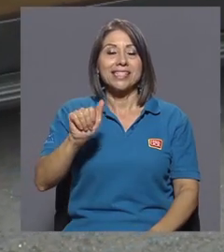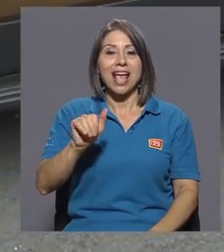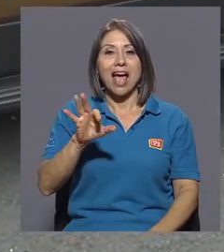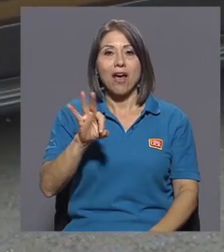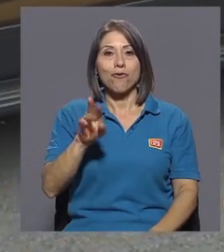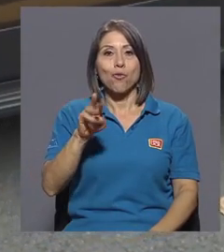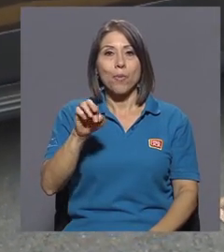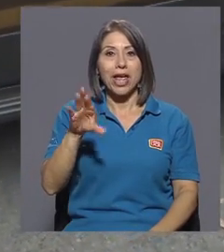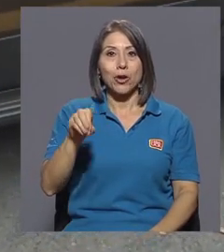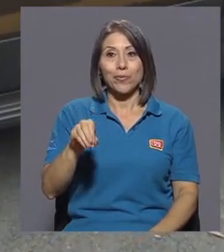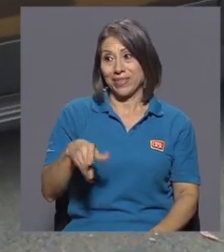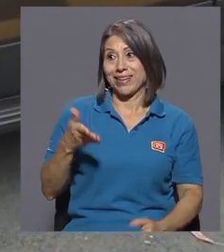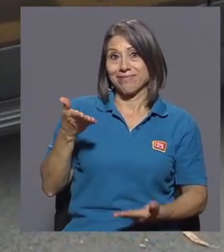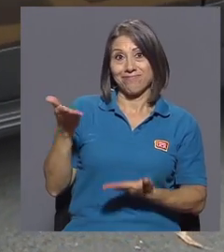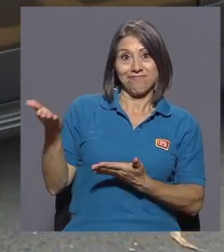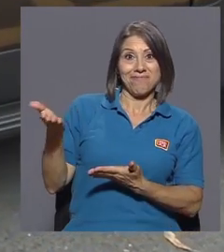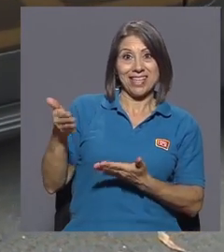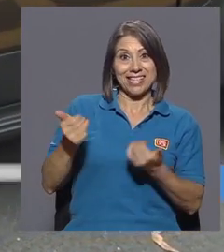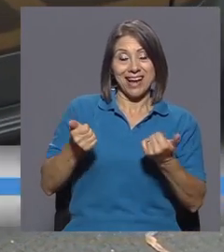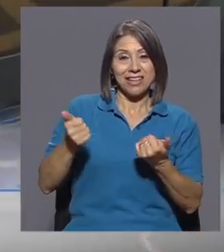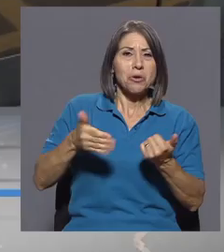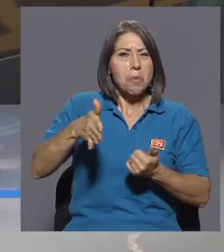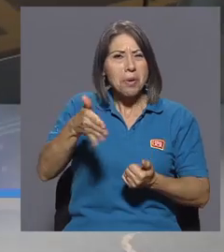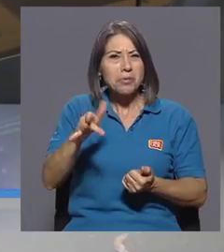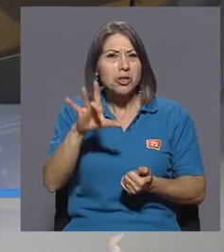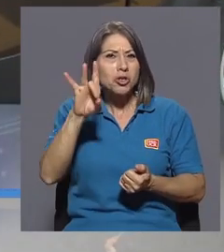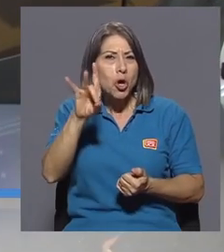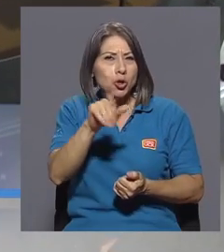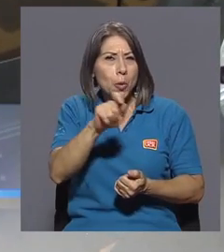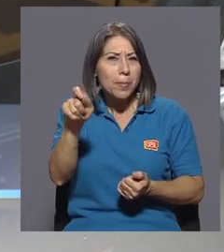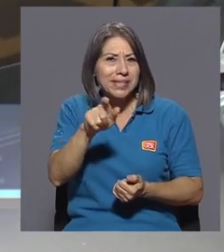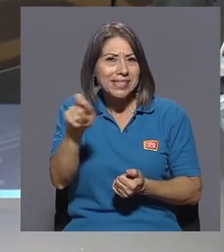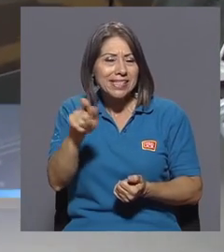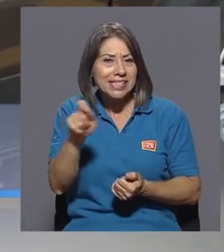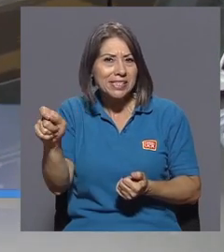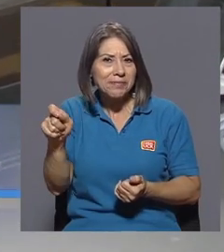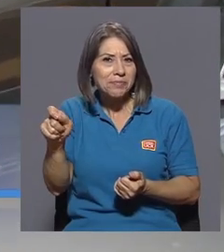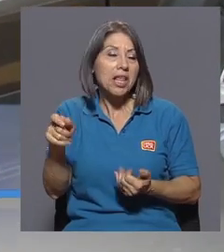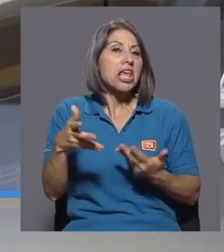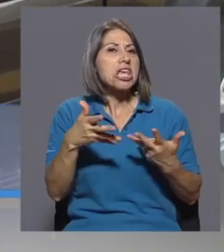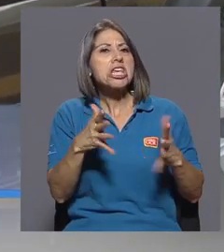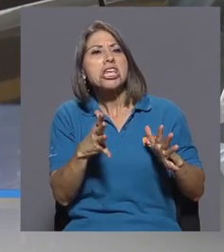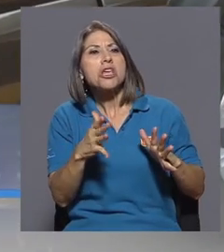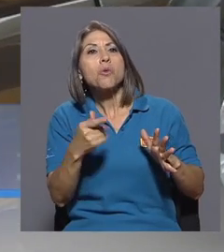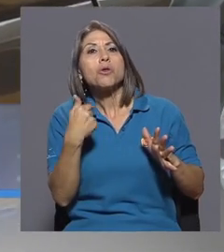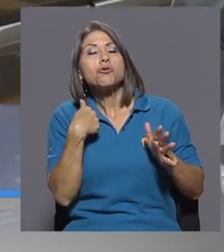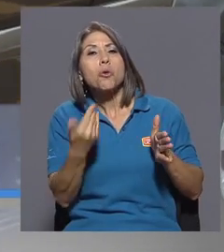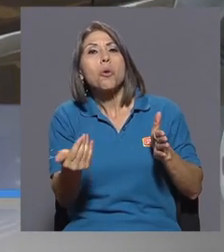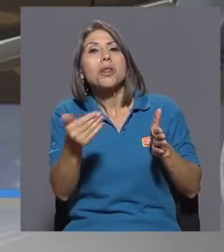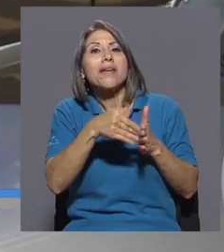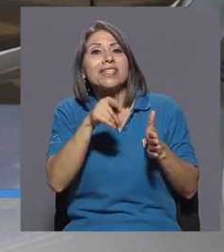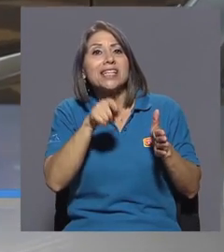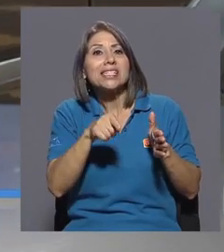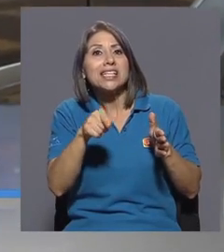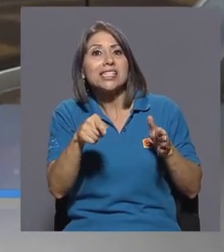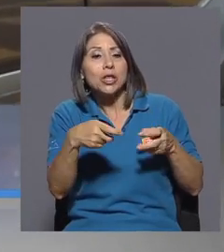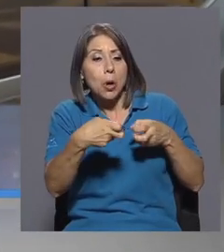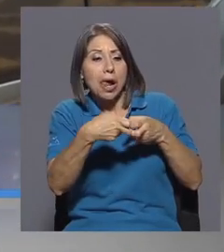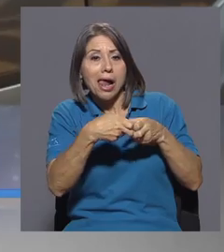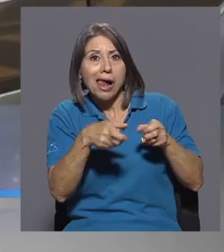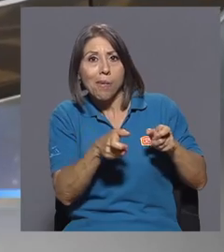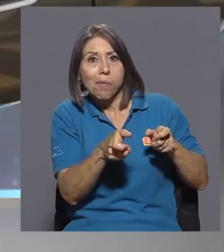de 8 meses. Y la recarga son alrededor de 500 colones y son